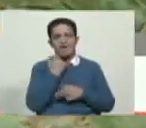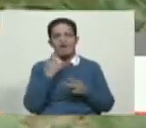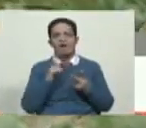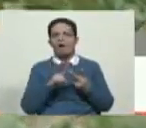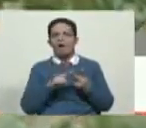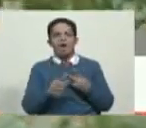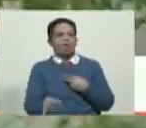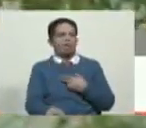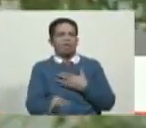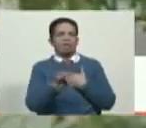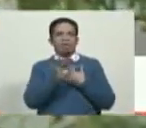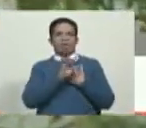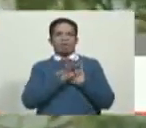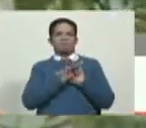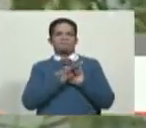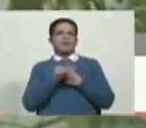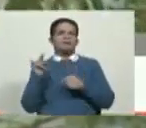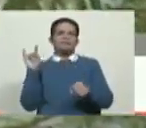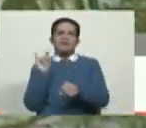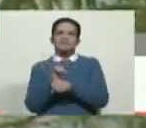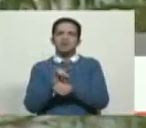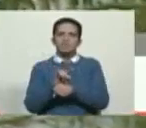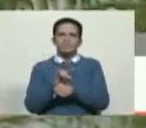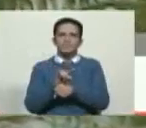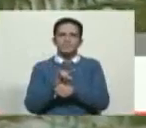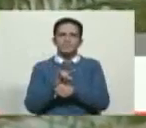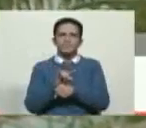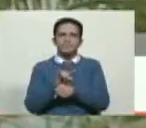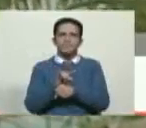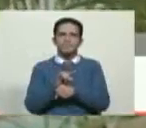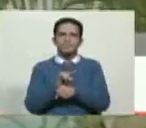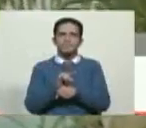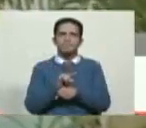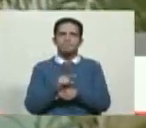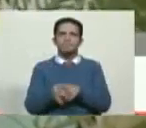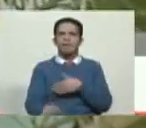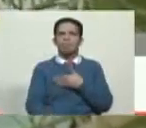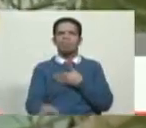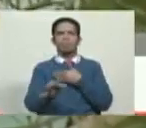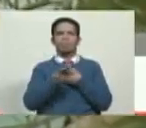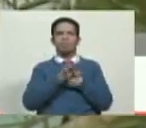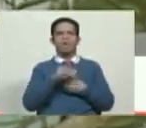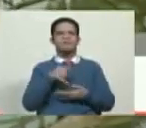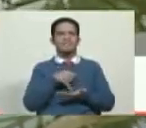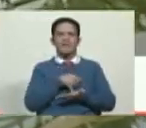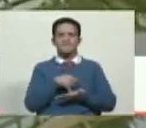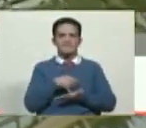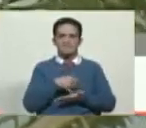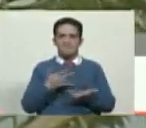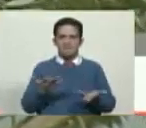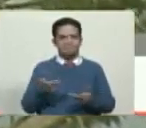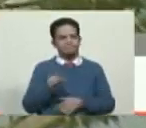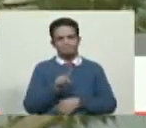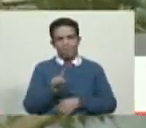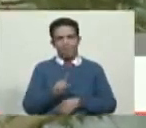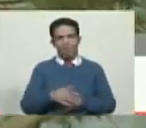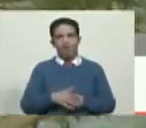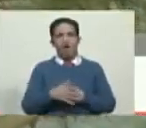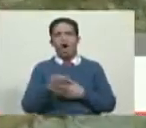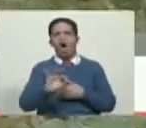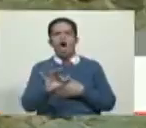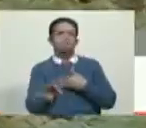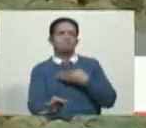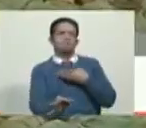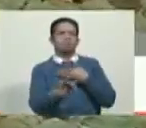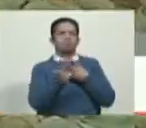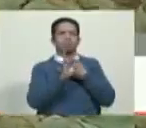la traición, por el virus de la debilidad, por el virus de la